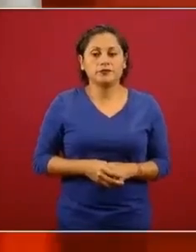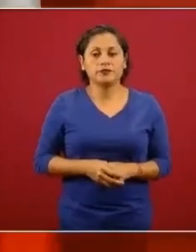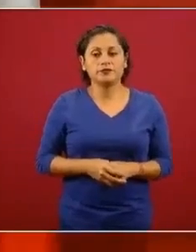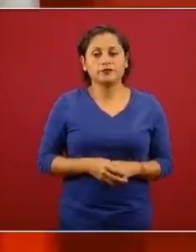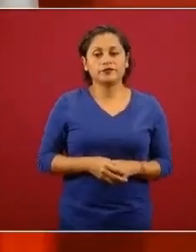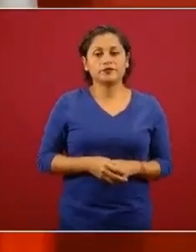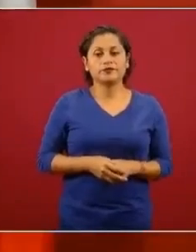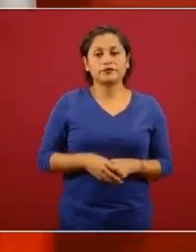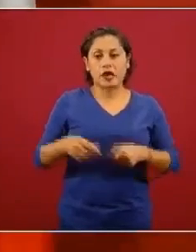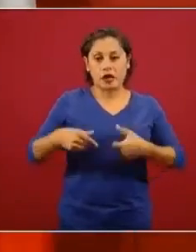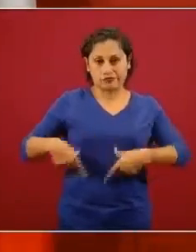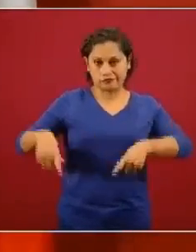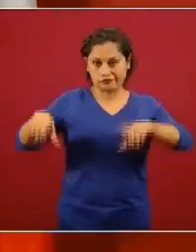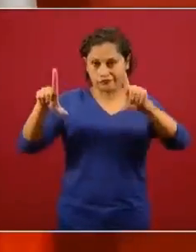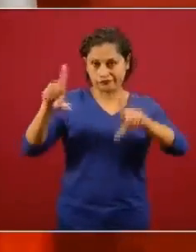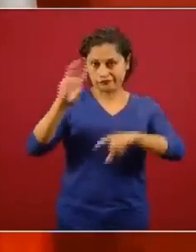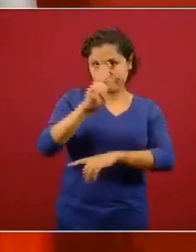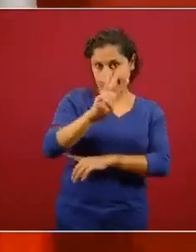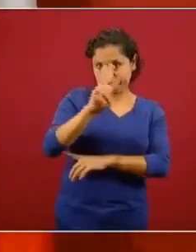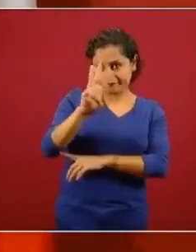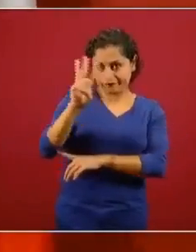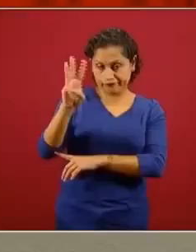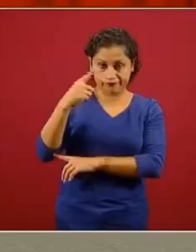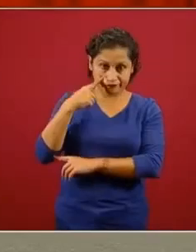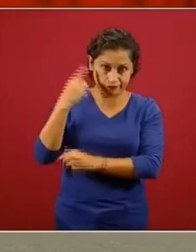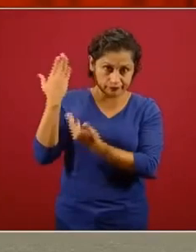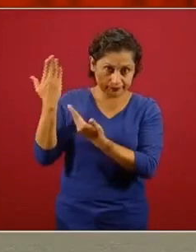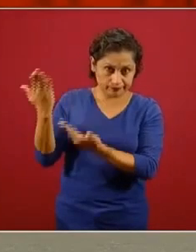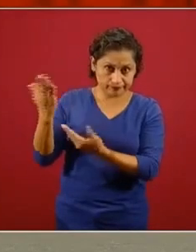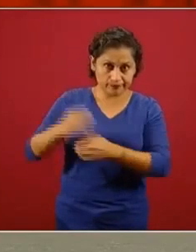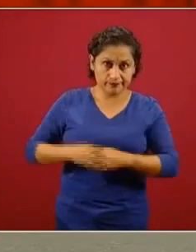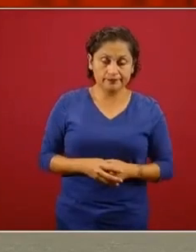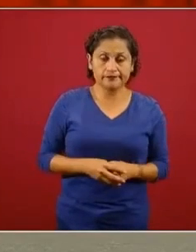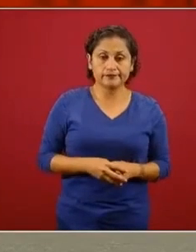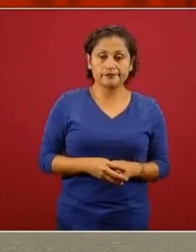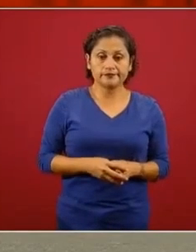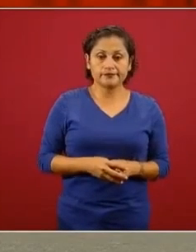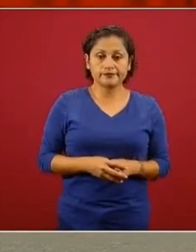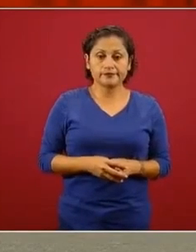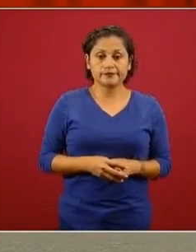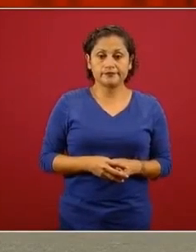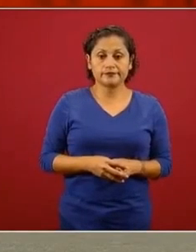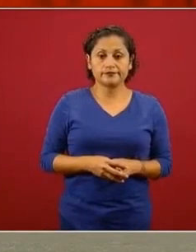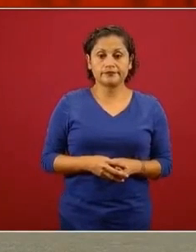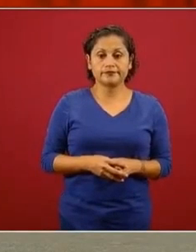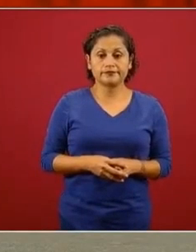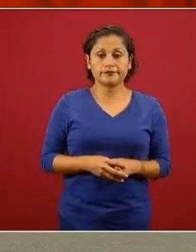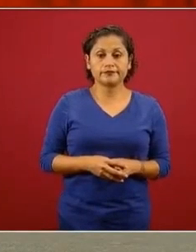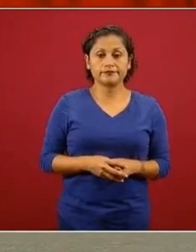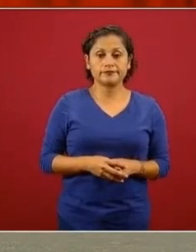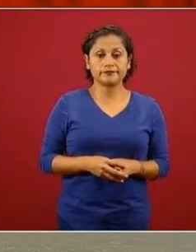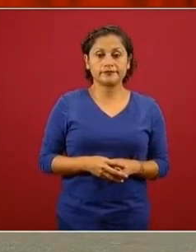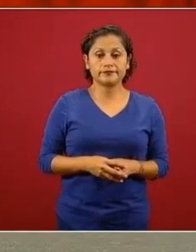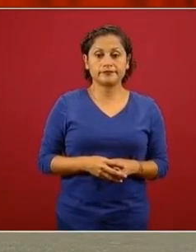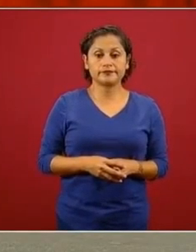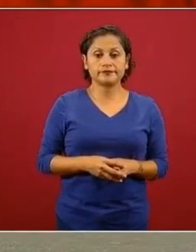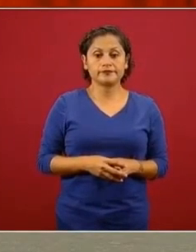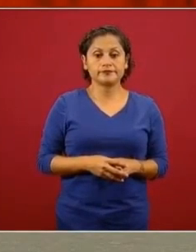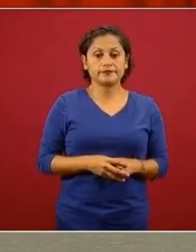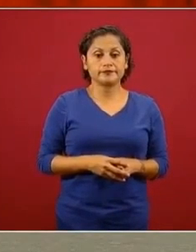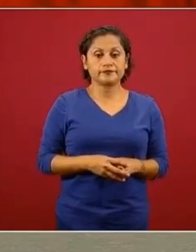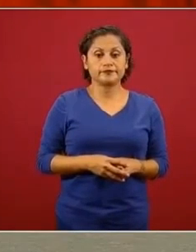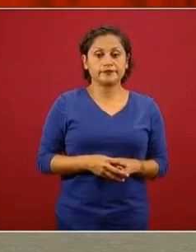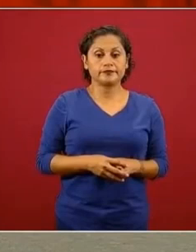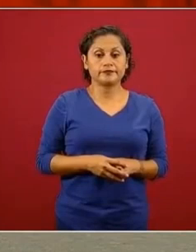un determinado portal cuya dirección electrónica viene a continuación. La siguiente, por favor. Se tiene que ingresar a